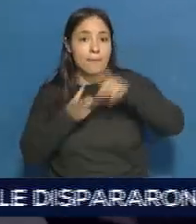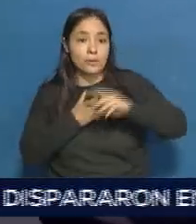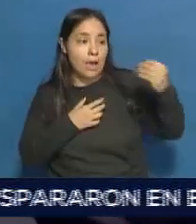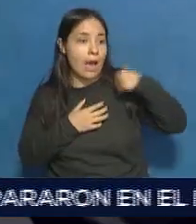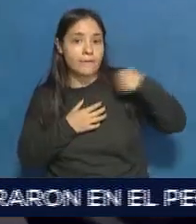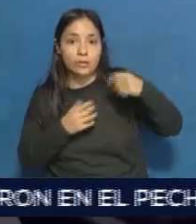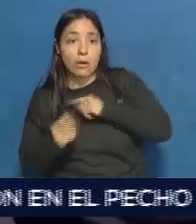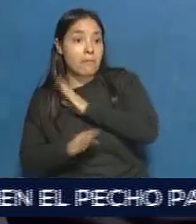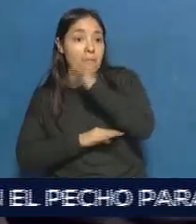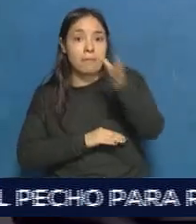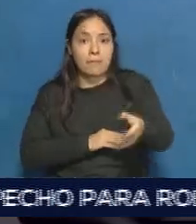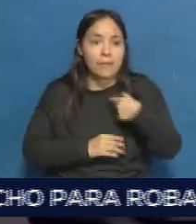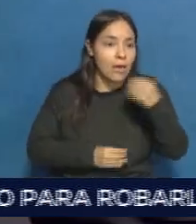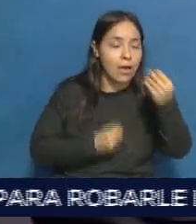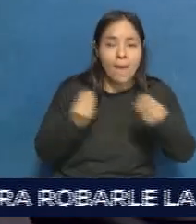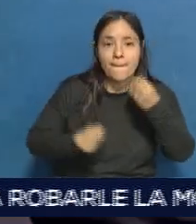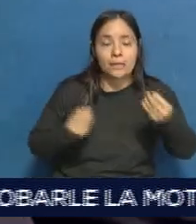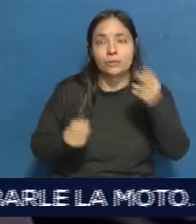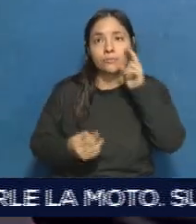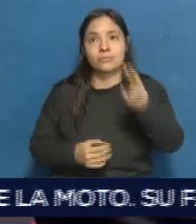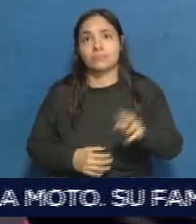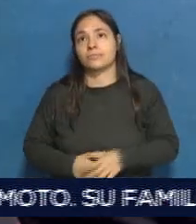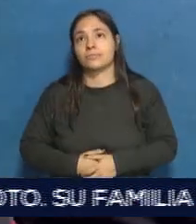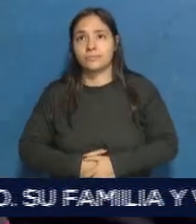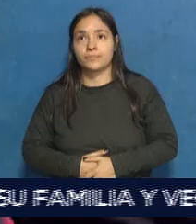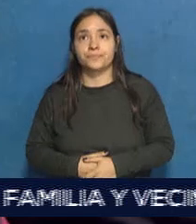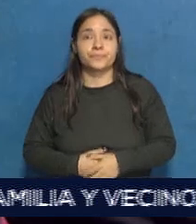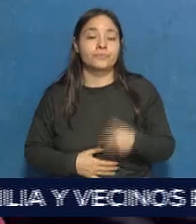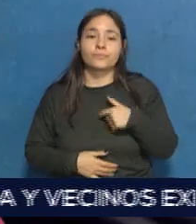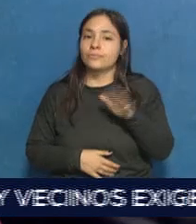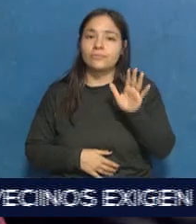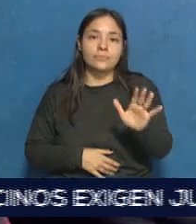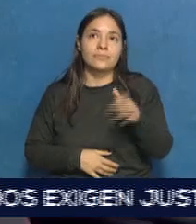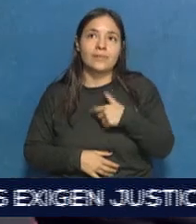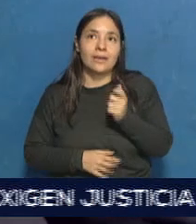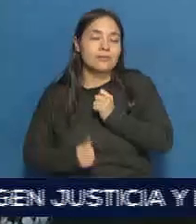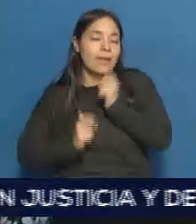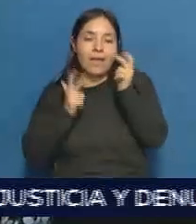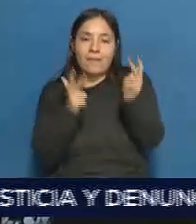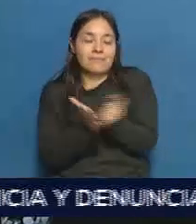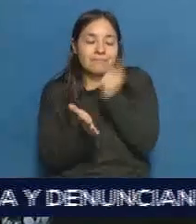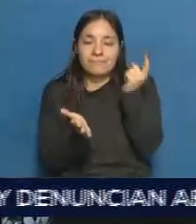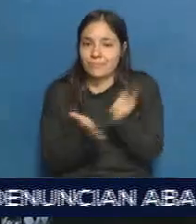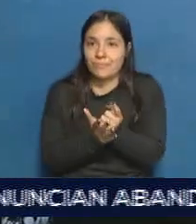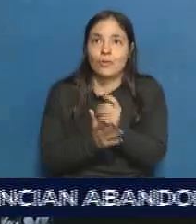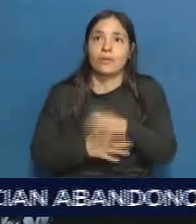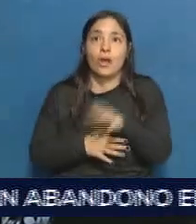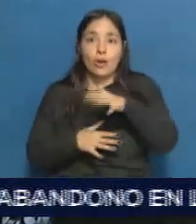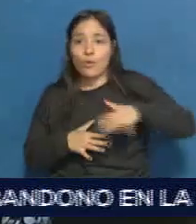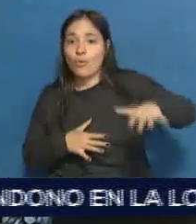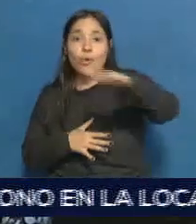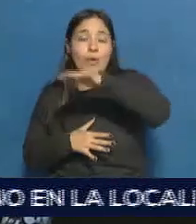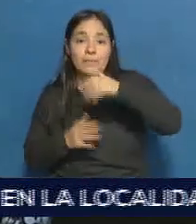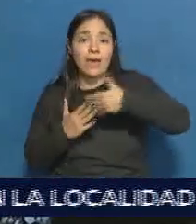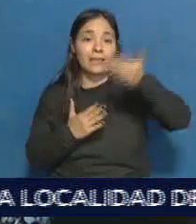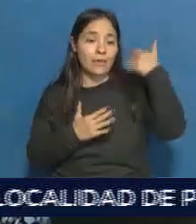y vimos todo lo que pasó eso es una palabra que no se puede explicar Así que doy lugar luego de que